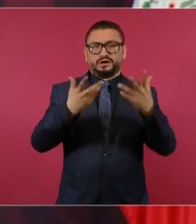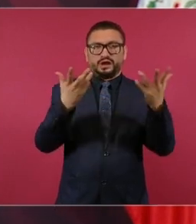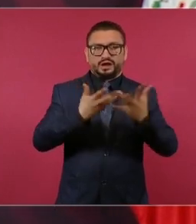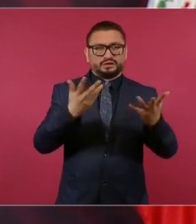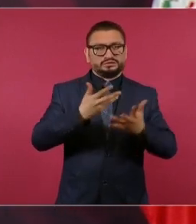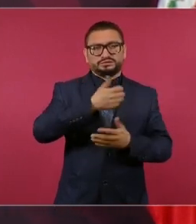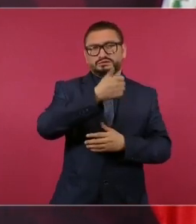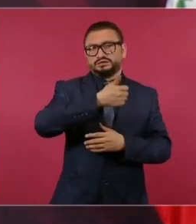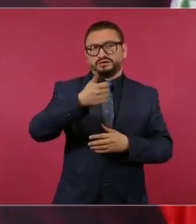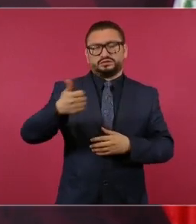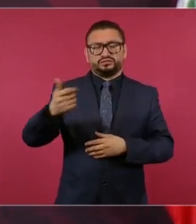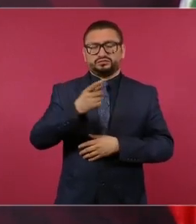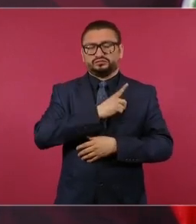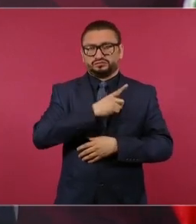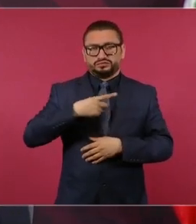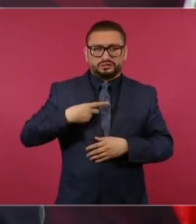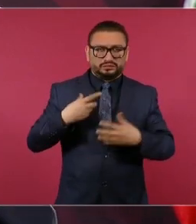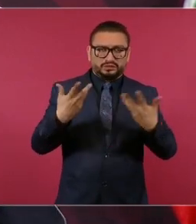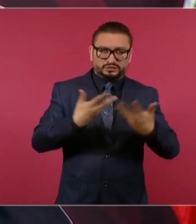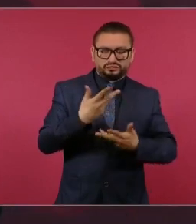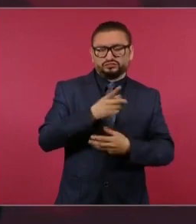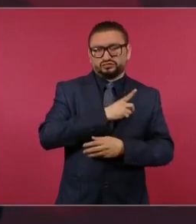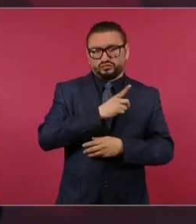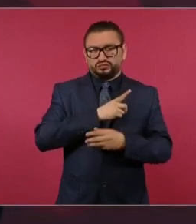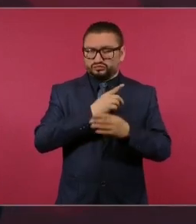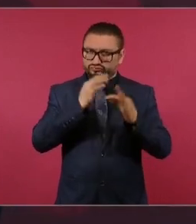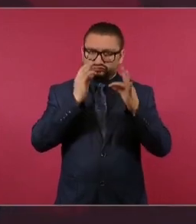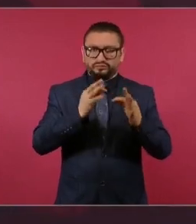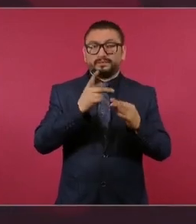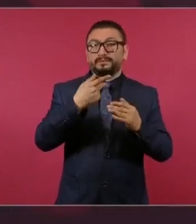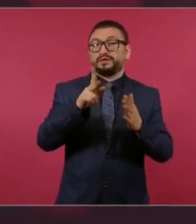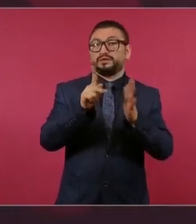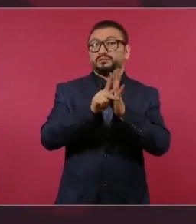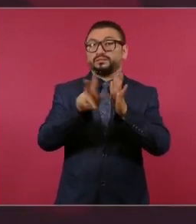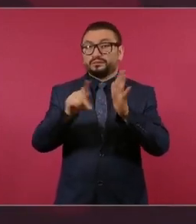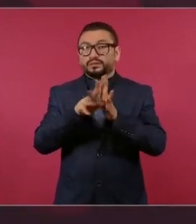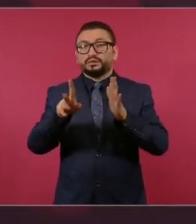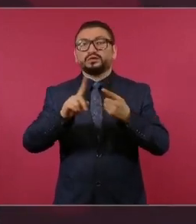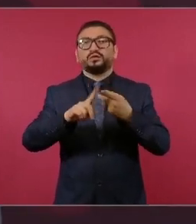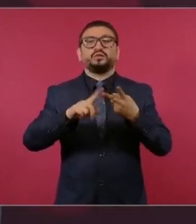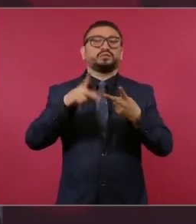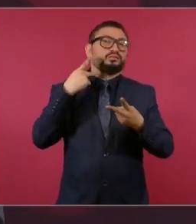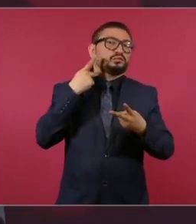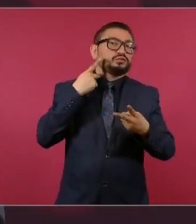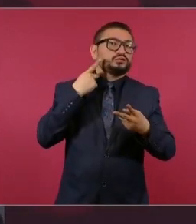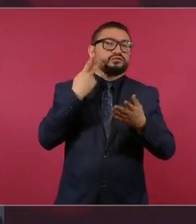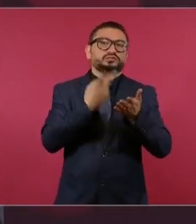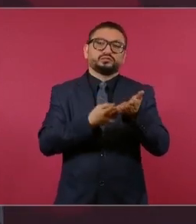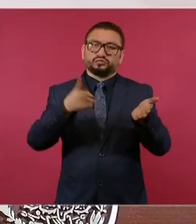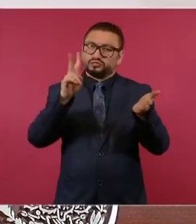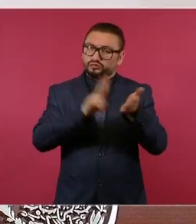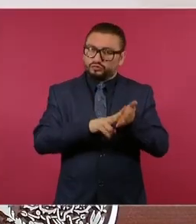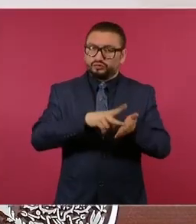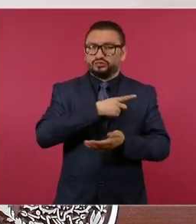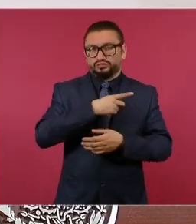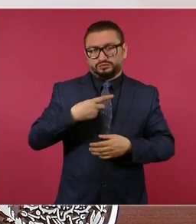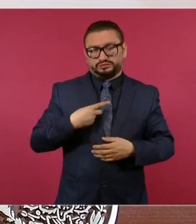debe uno de tener como ciudadano, pero cuando se es periodista, se es político, pues hay una doble